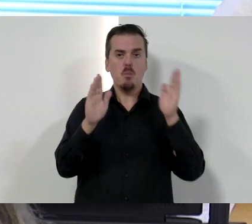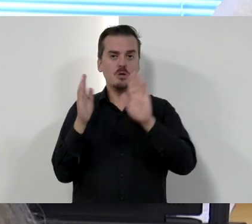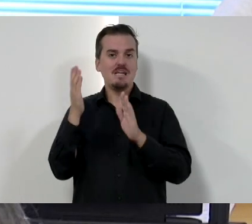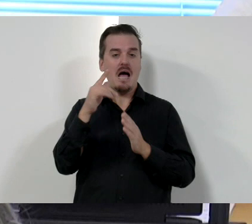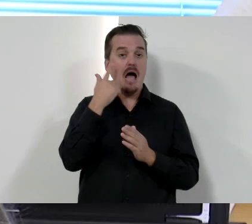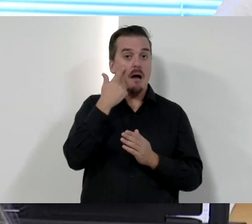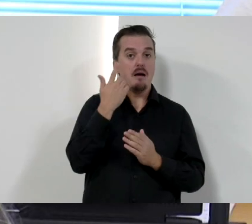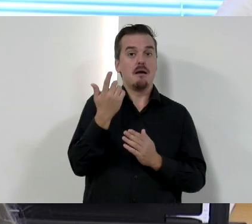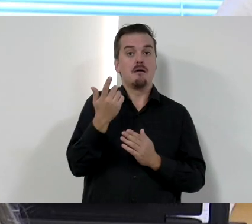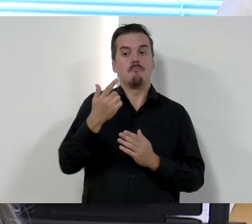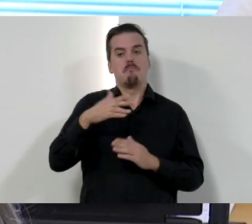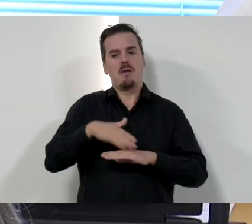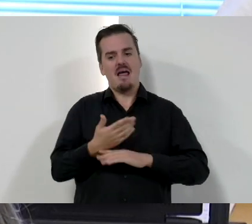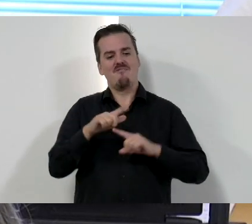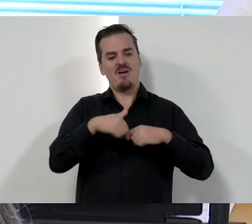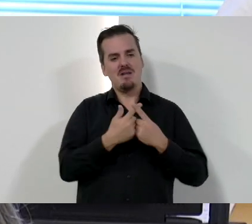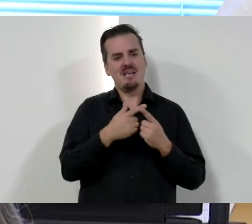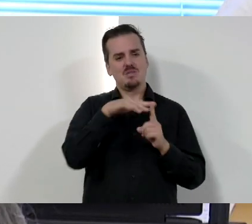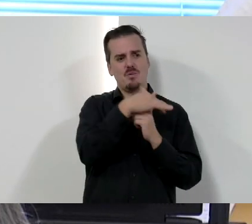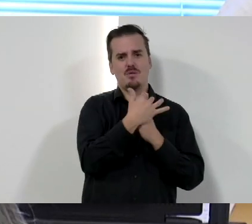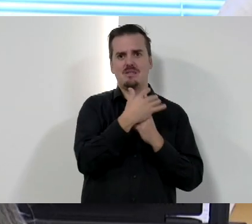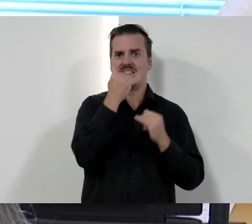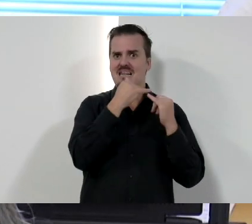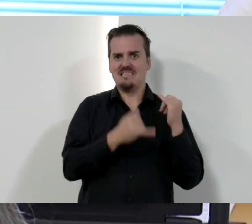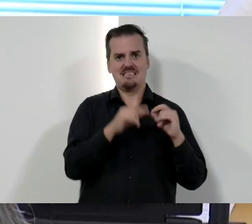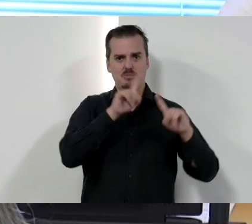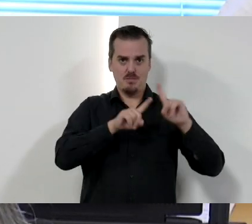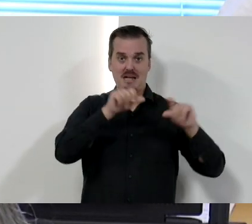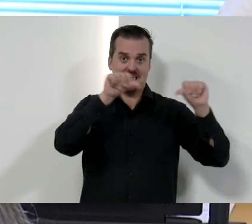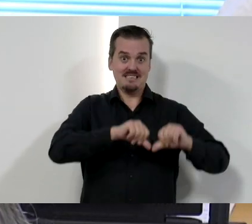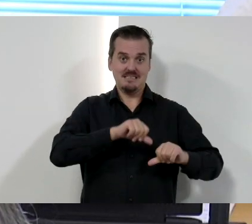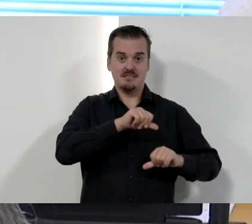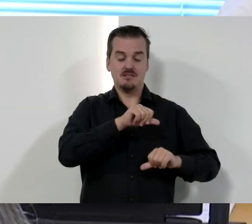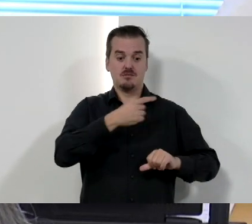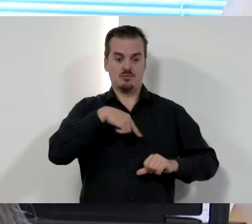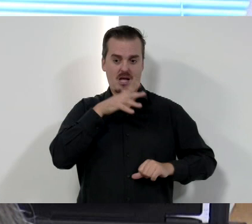a las familias en un contexto especial de crisis al que nos